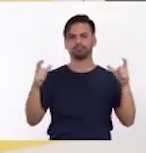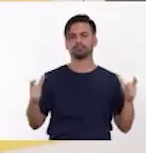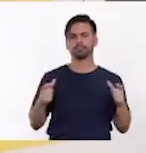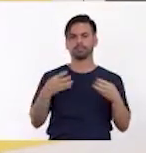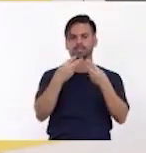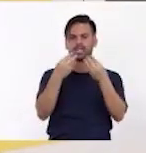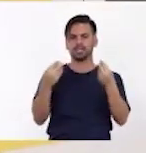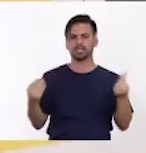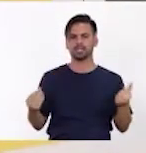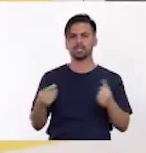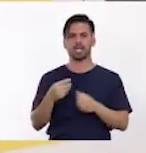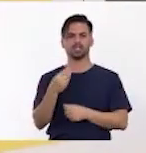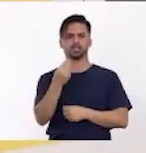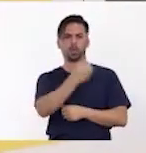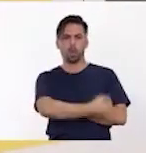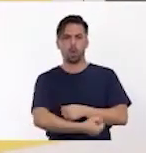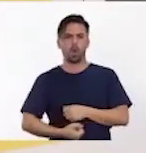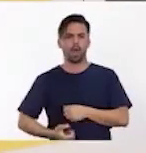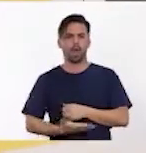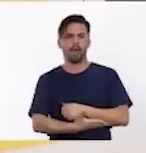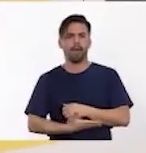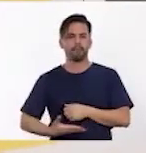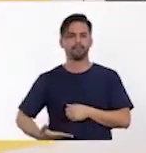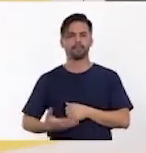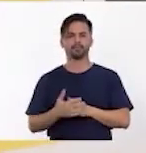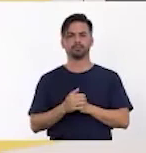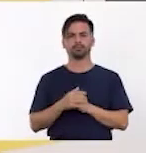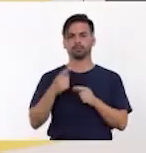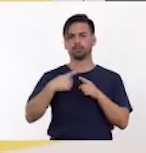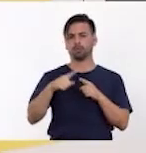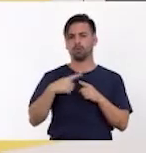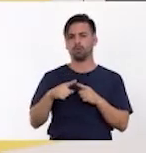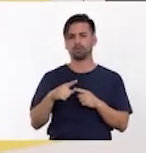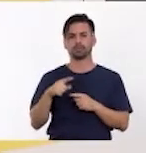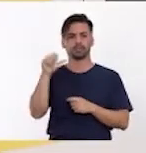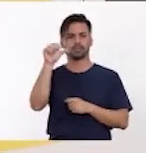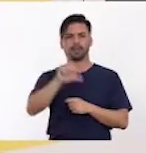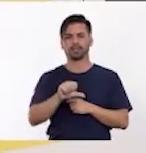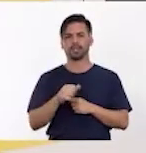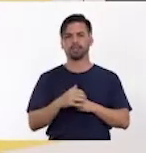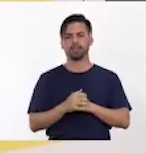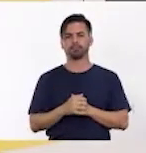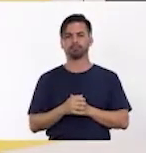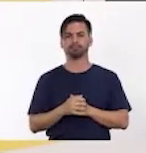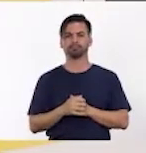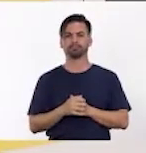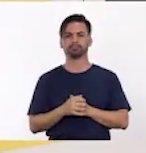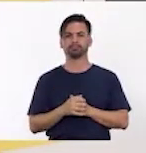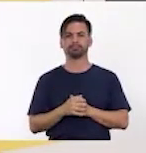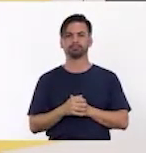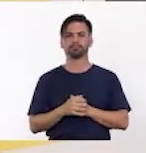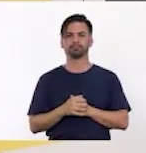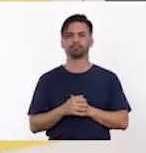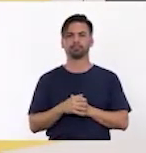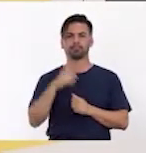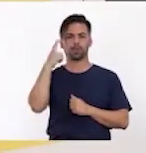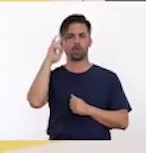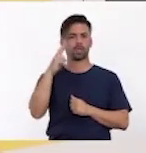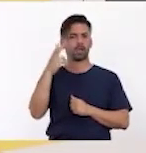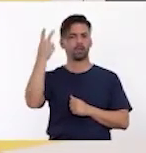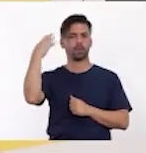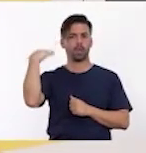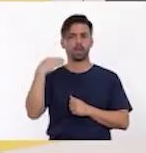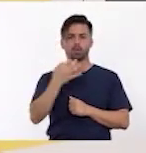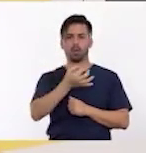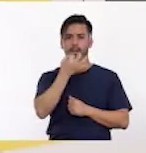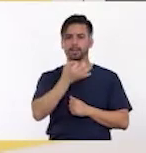por qué crecen tantas cosas negativas que siempre digo y hago referencia a cómo nuestro comandante lo planteó muchas